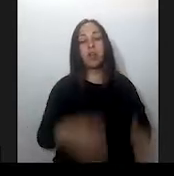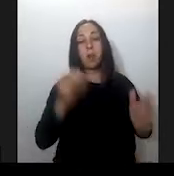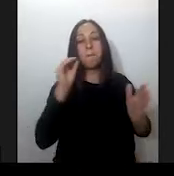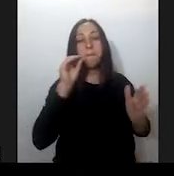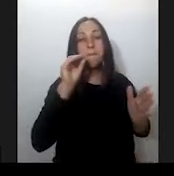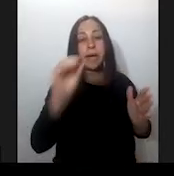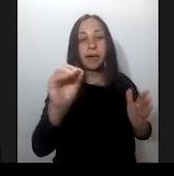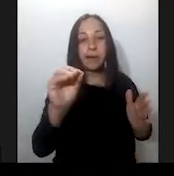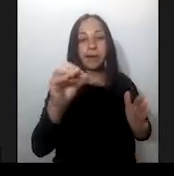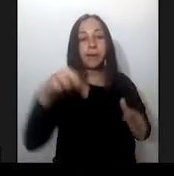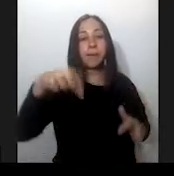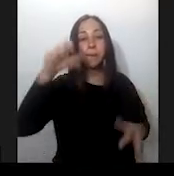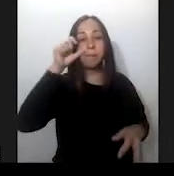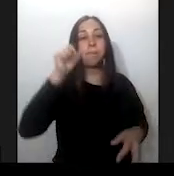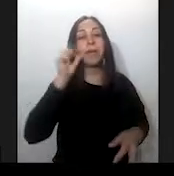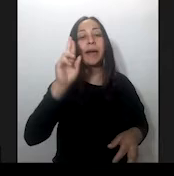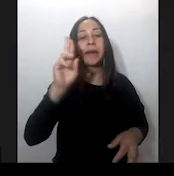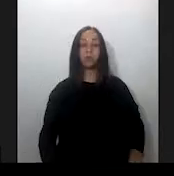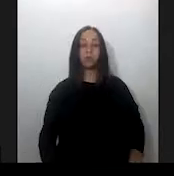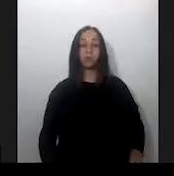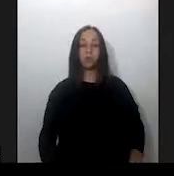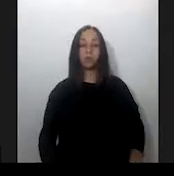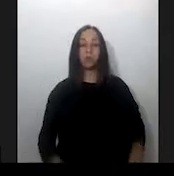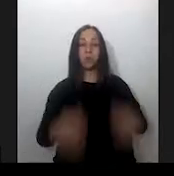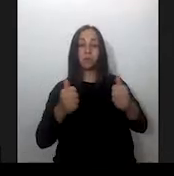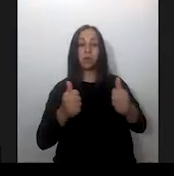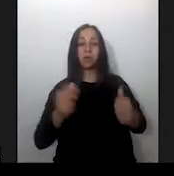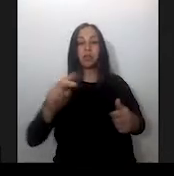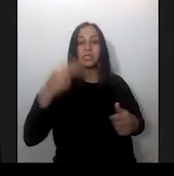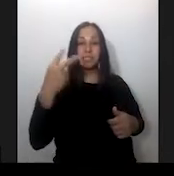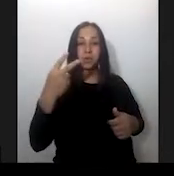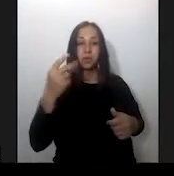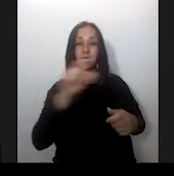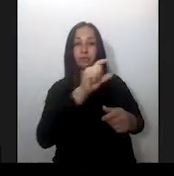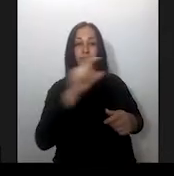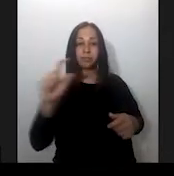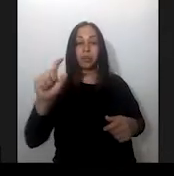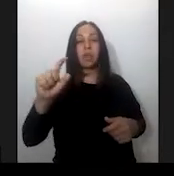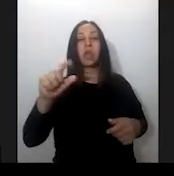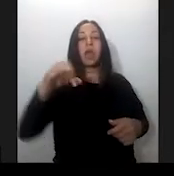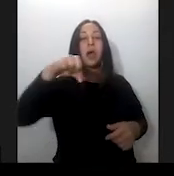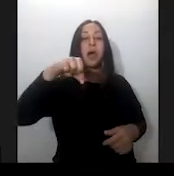pegar, digamos, el contenido que ya tenemos. Bien, vamos con la segunda. París,